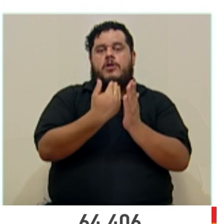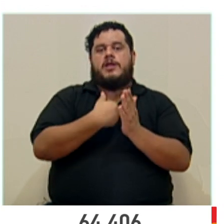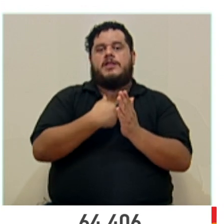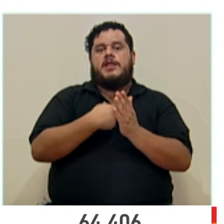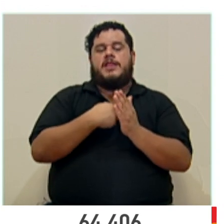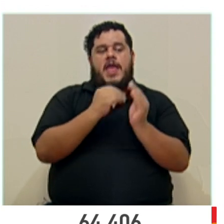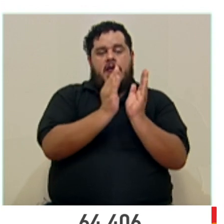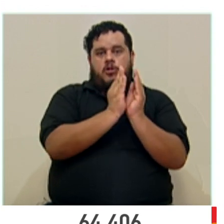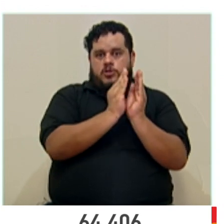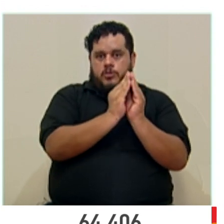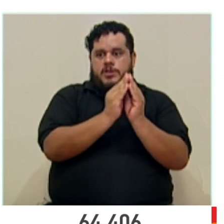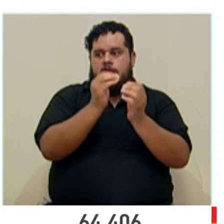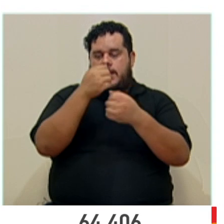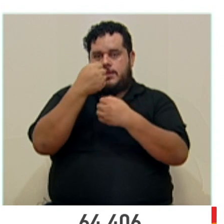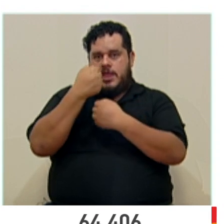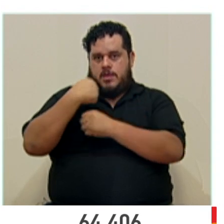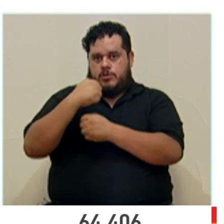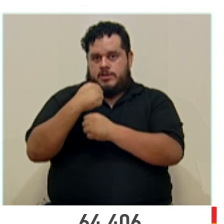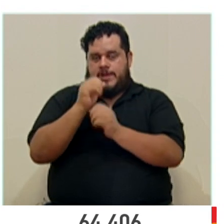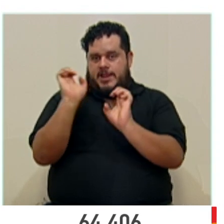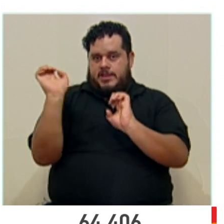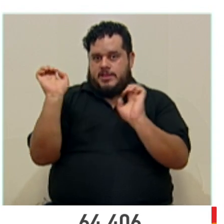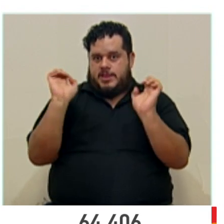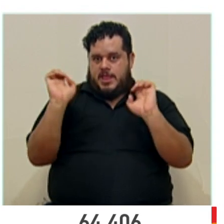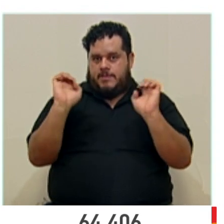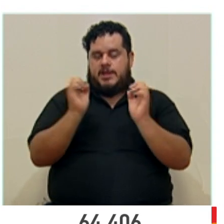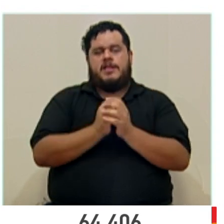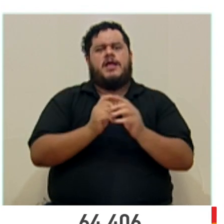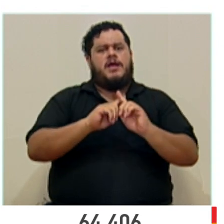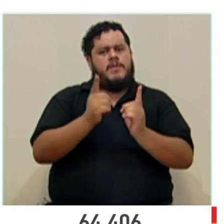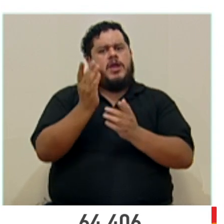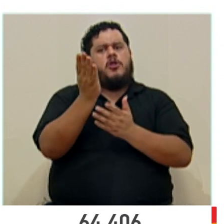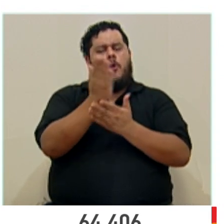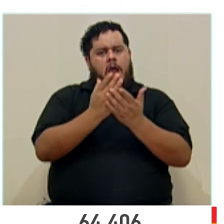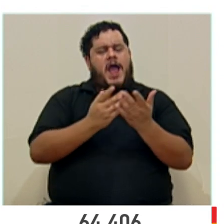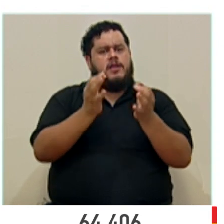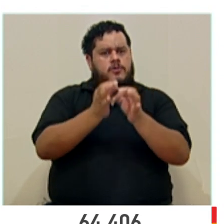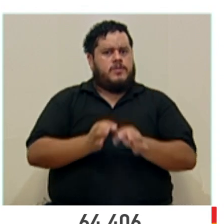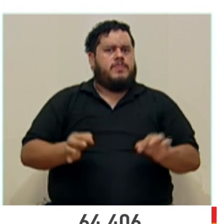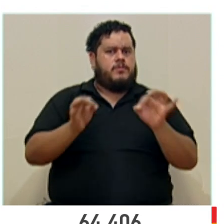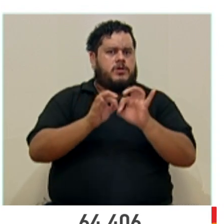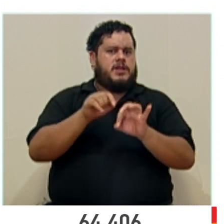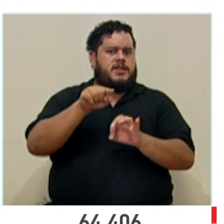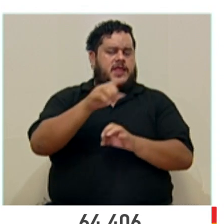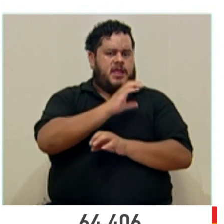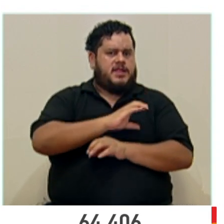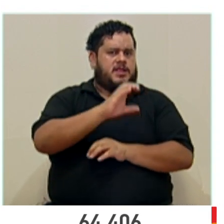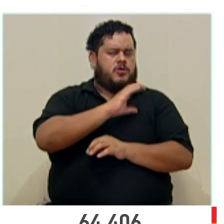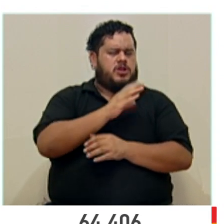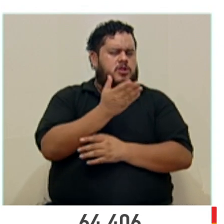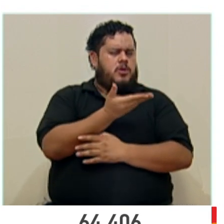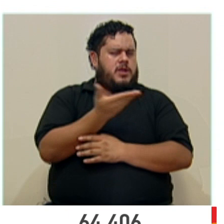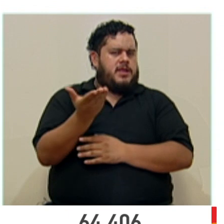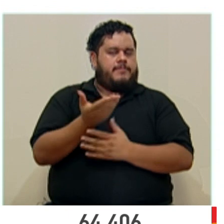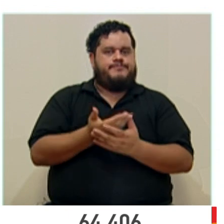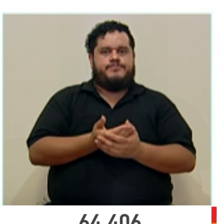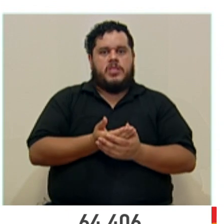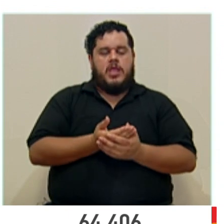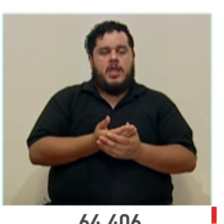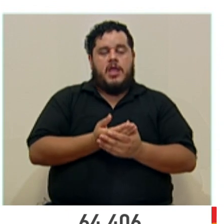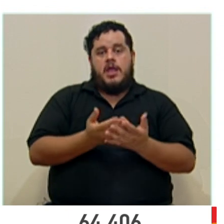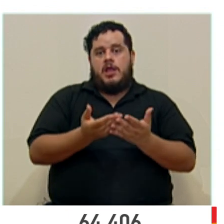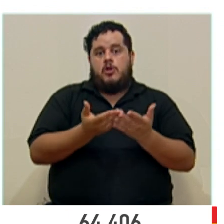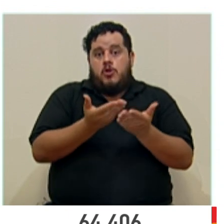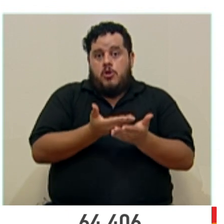comités municipales de emergencia. Pero un factor que es absolutamente importante en esta condición son